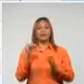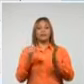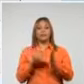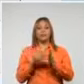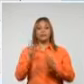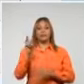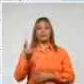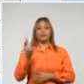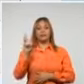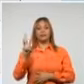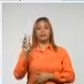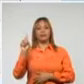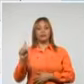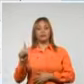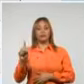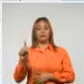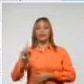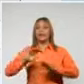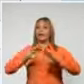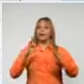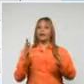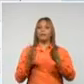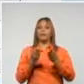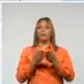6.331, y ya el mundo acumula